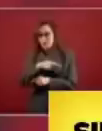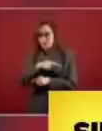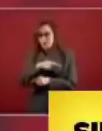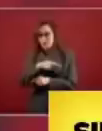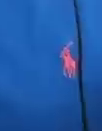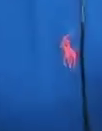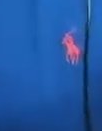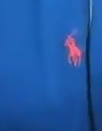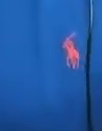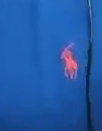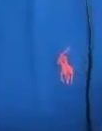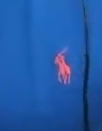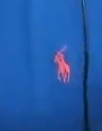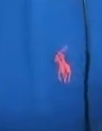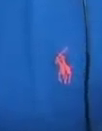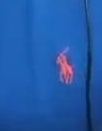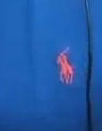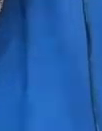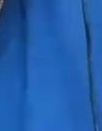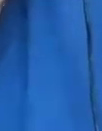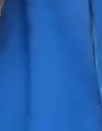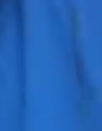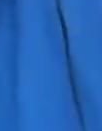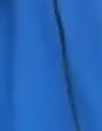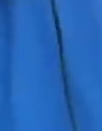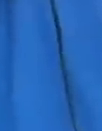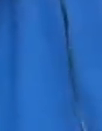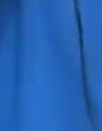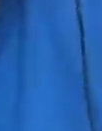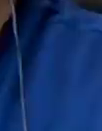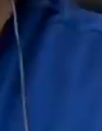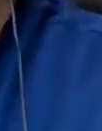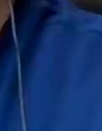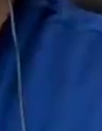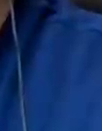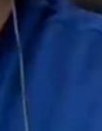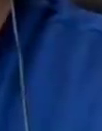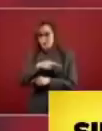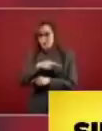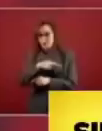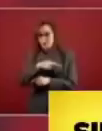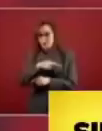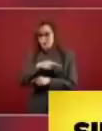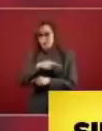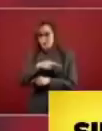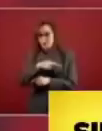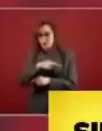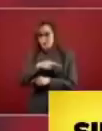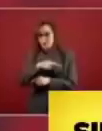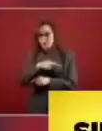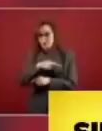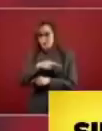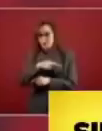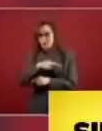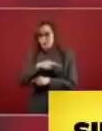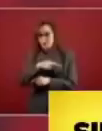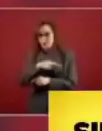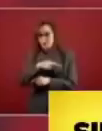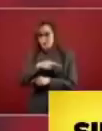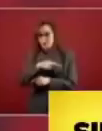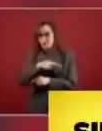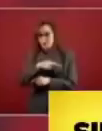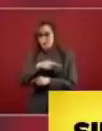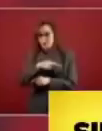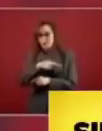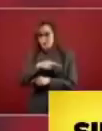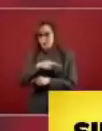que ya hay pruebas rápidas sí pero que no tiene eficiencia es como les voy a poner un ejemplo muy práctico